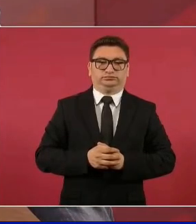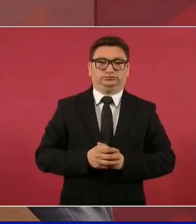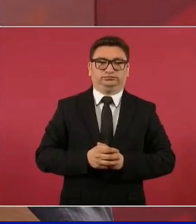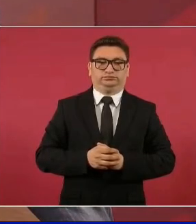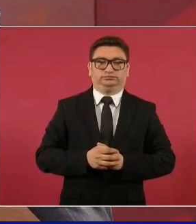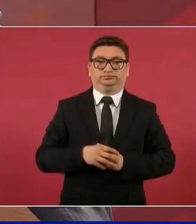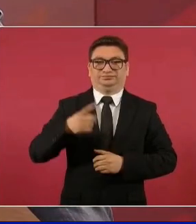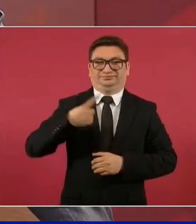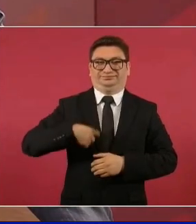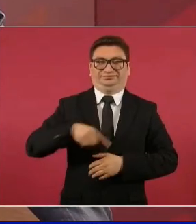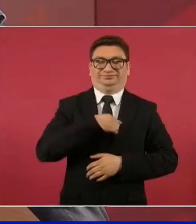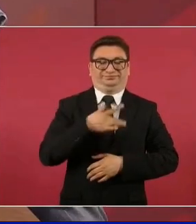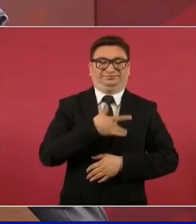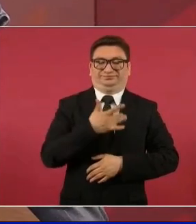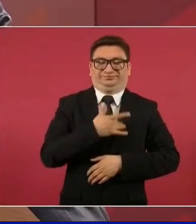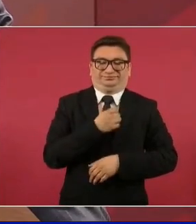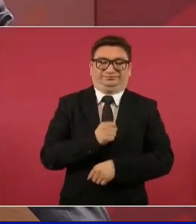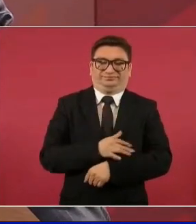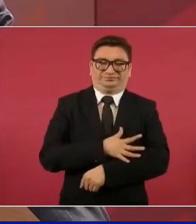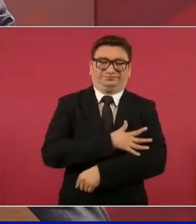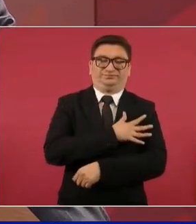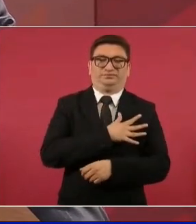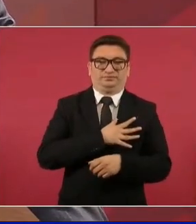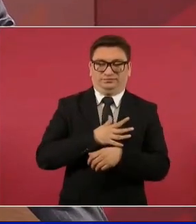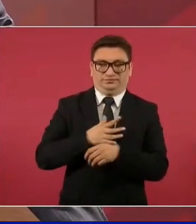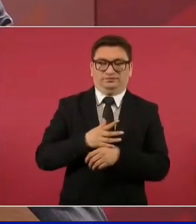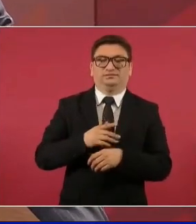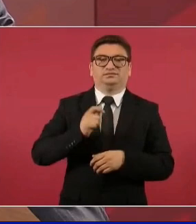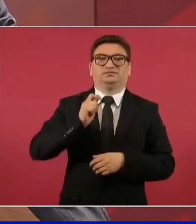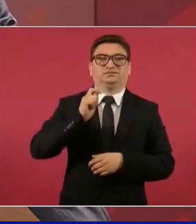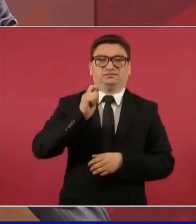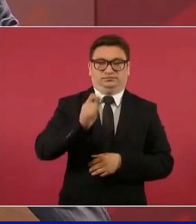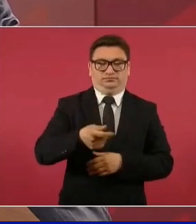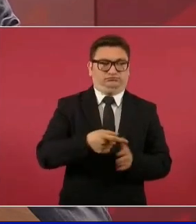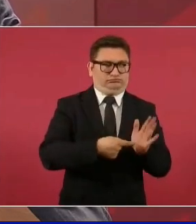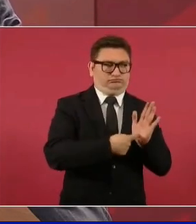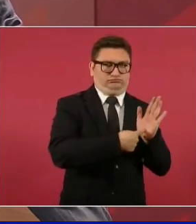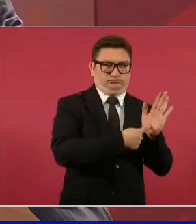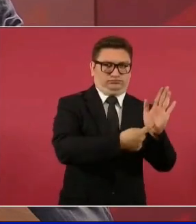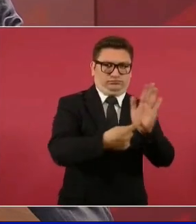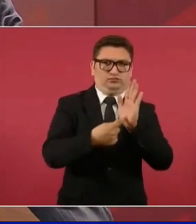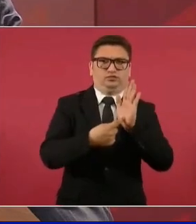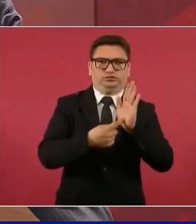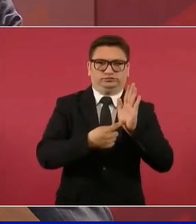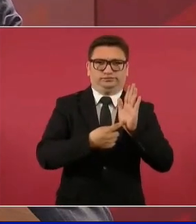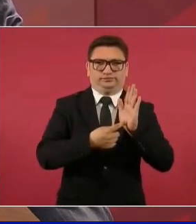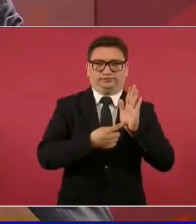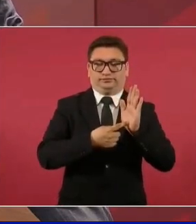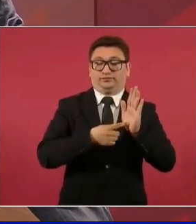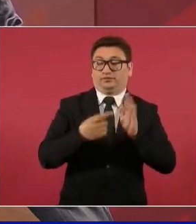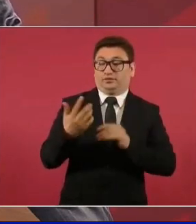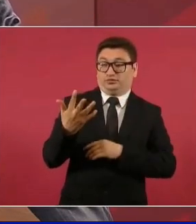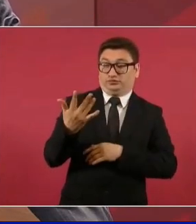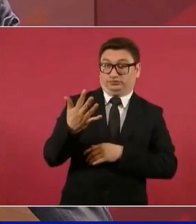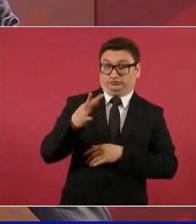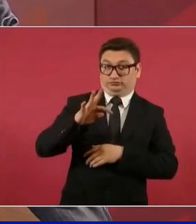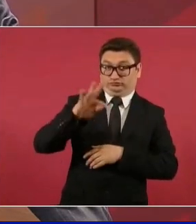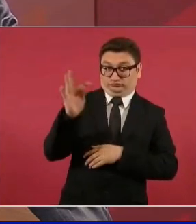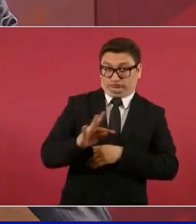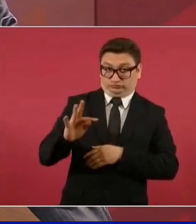la satisfacción de poder demostrar que más del